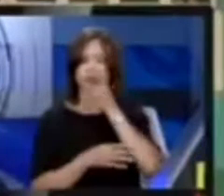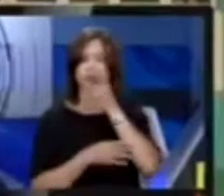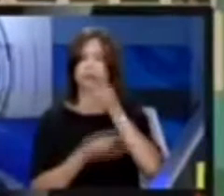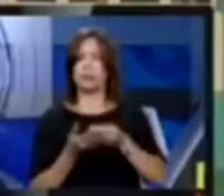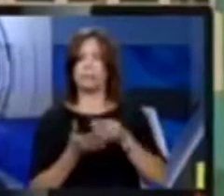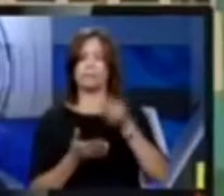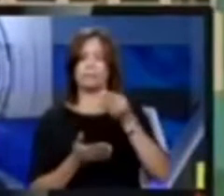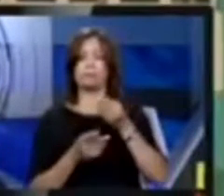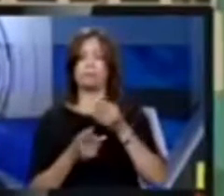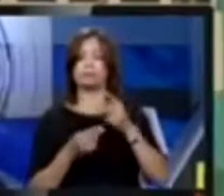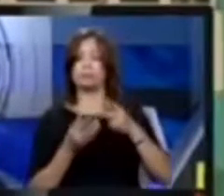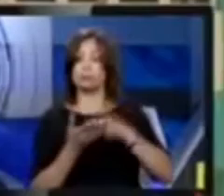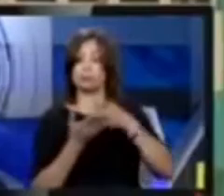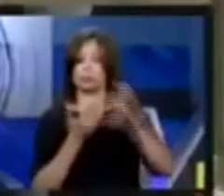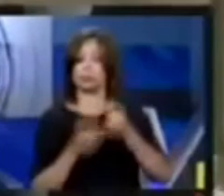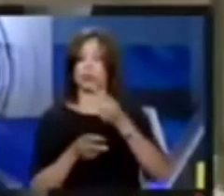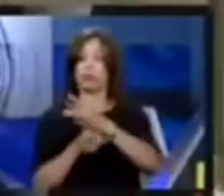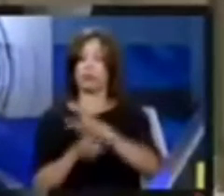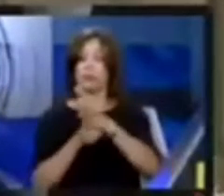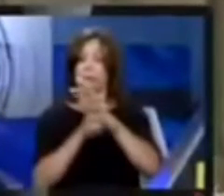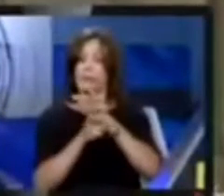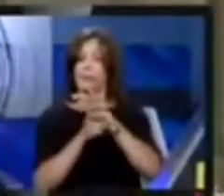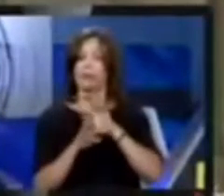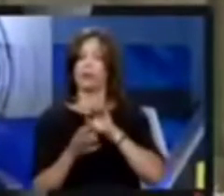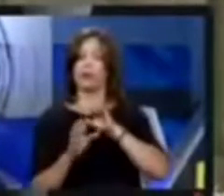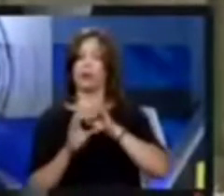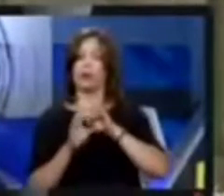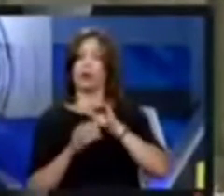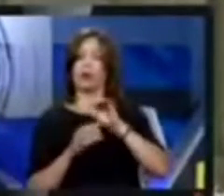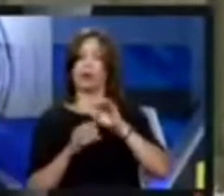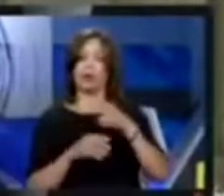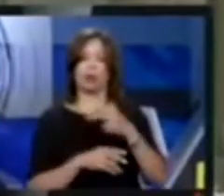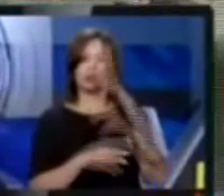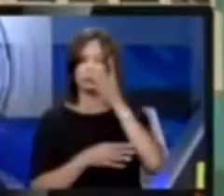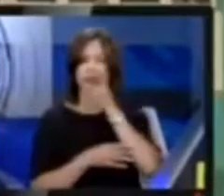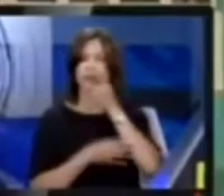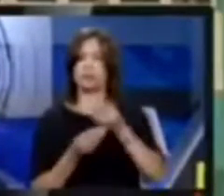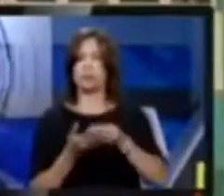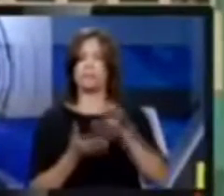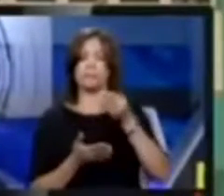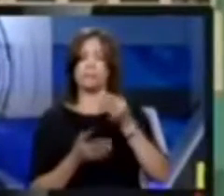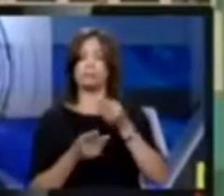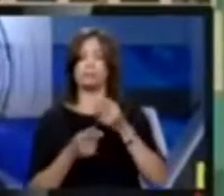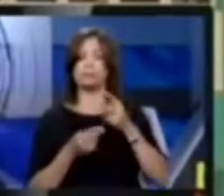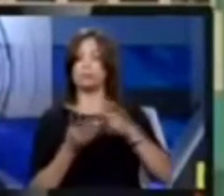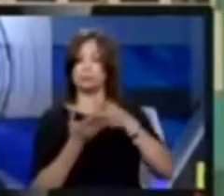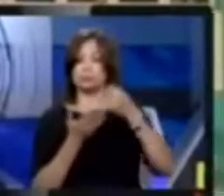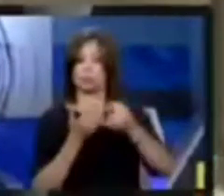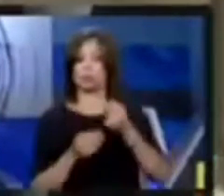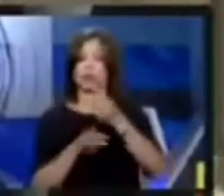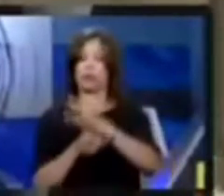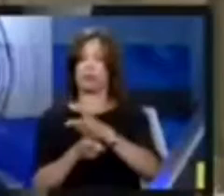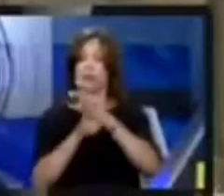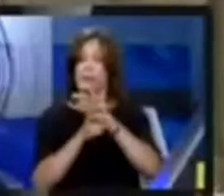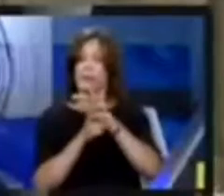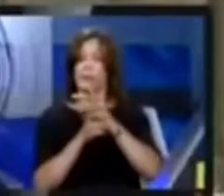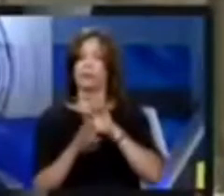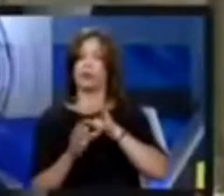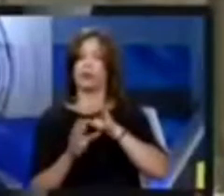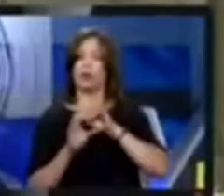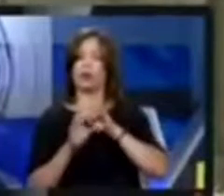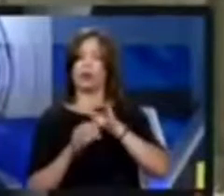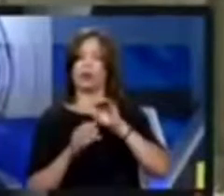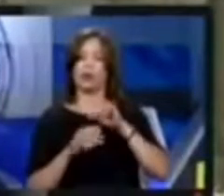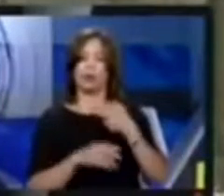obra en cuanto al proyecto de préstamo para la culminación de la hidroeléctrica Pinalita, en cuanto al proyecto de préstamo para la culminación